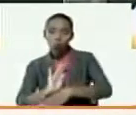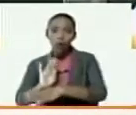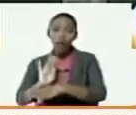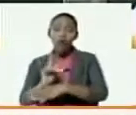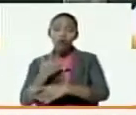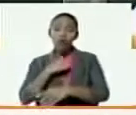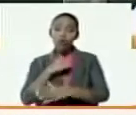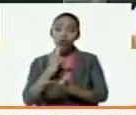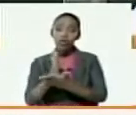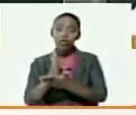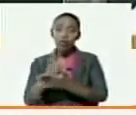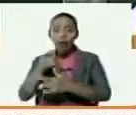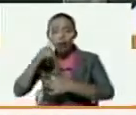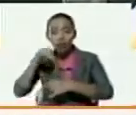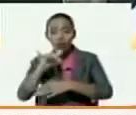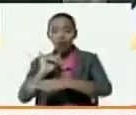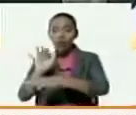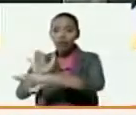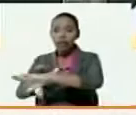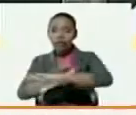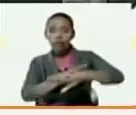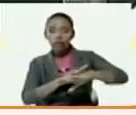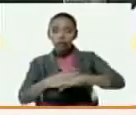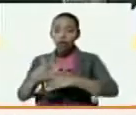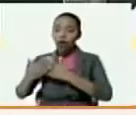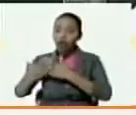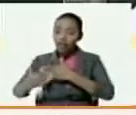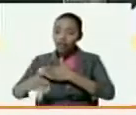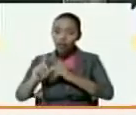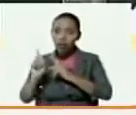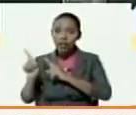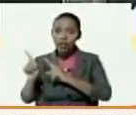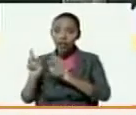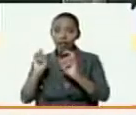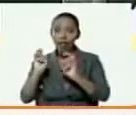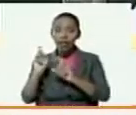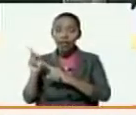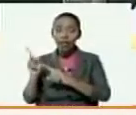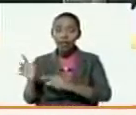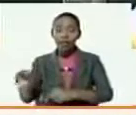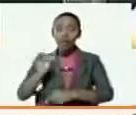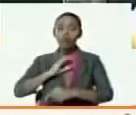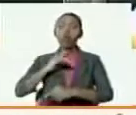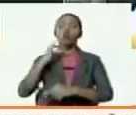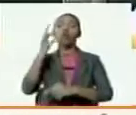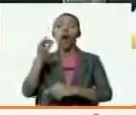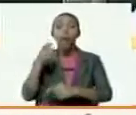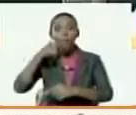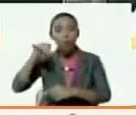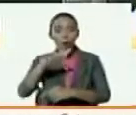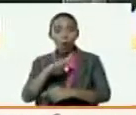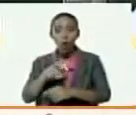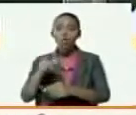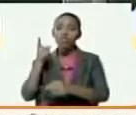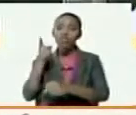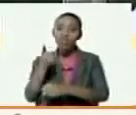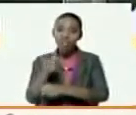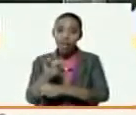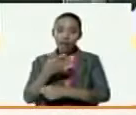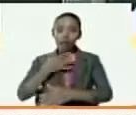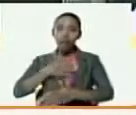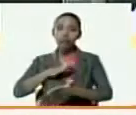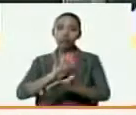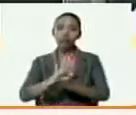periódicamente a la colectividad lo que viene avanzando en relación con esta enfermedad y pedimos a la población general primero mantener la calma confiar